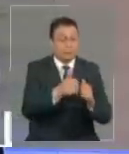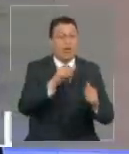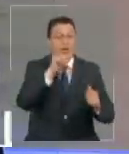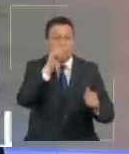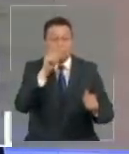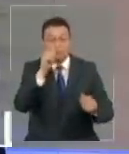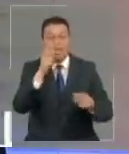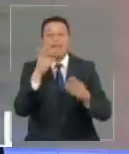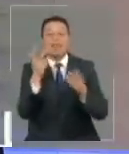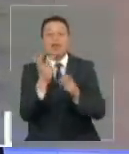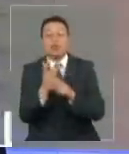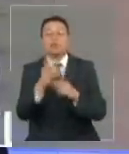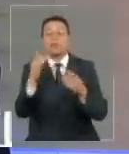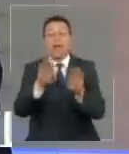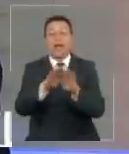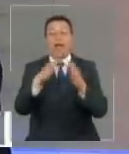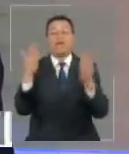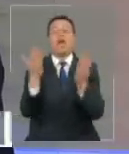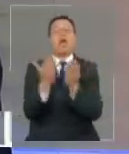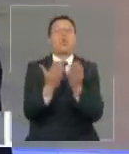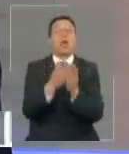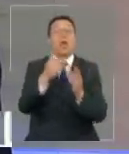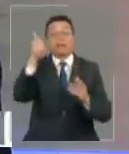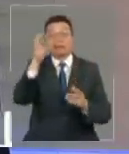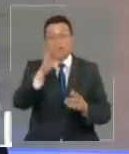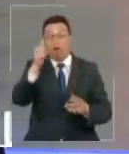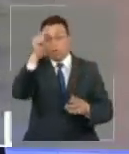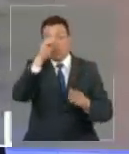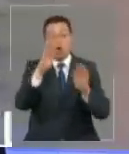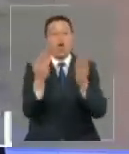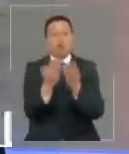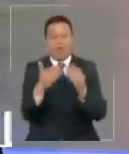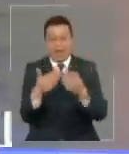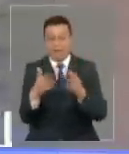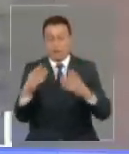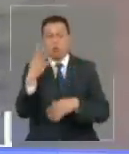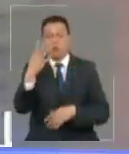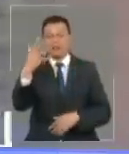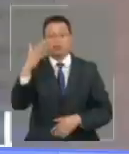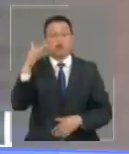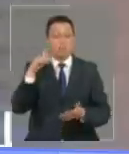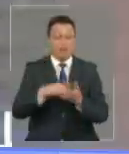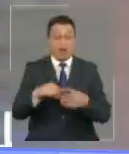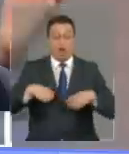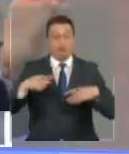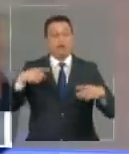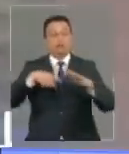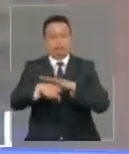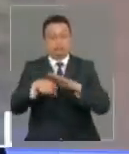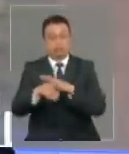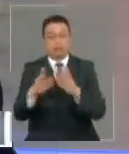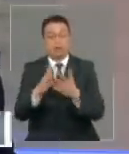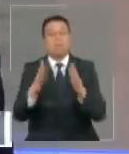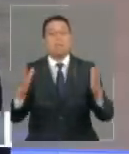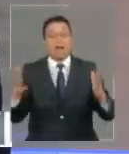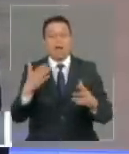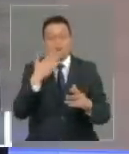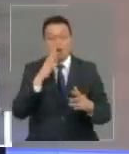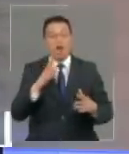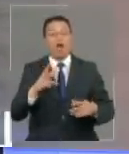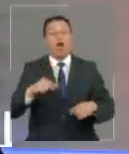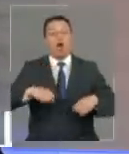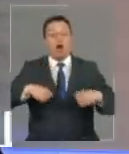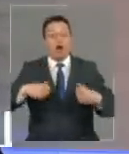si usted abre todos los colegios hasta las 10 de la noche y todos los sábados y los domingos para que 45.000 jóvenes lo ocupen? ¿Se acerca o se aleja a la juventud de